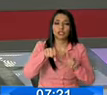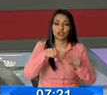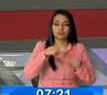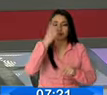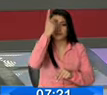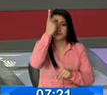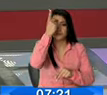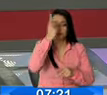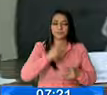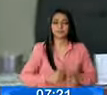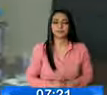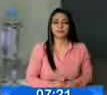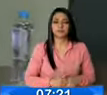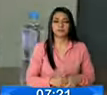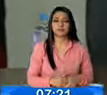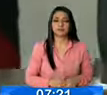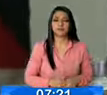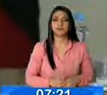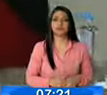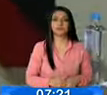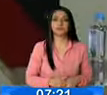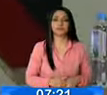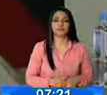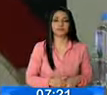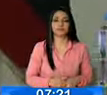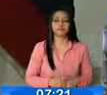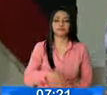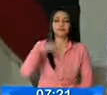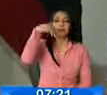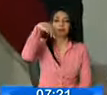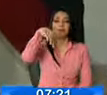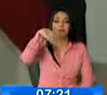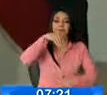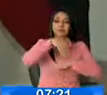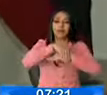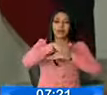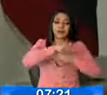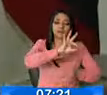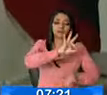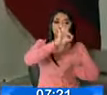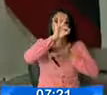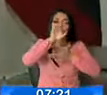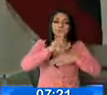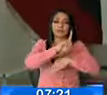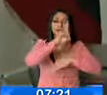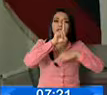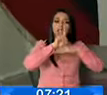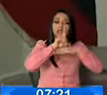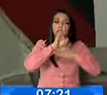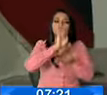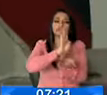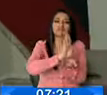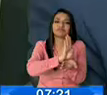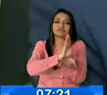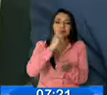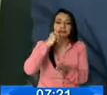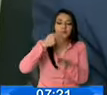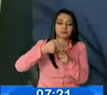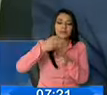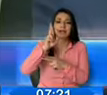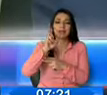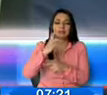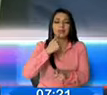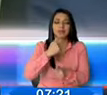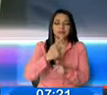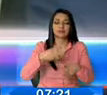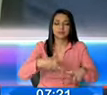deuda. Luego de que la tarde de este martes el titular del Instituto Nacional de Seguridad Social, Richard Espinosa, reconociera la